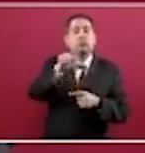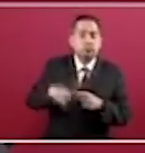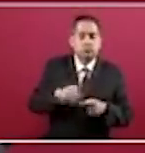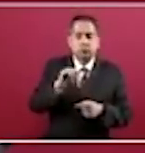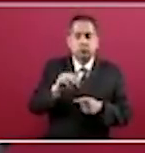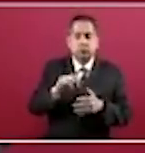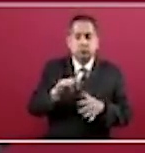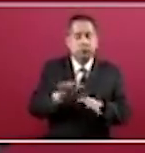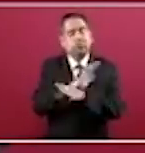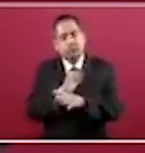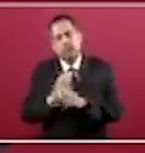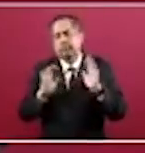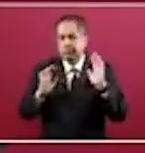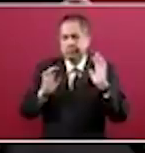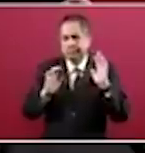cambió, sí,